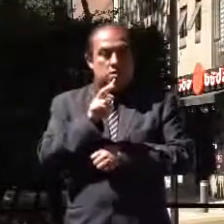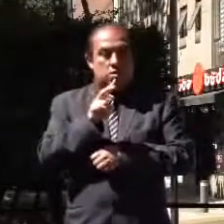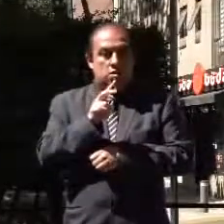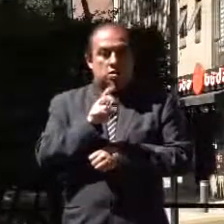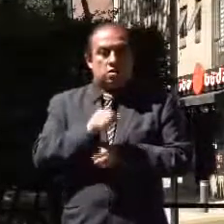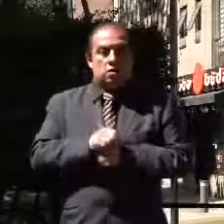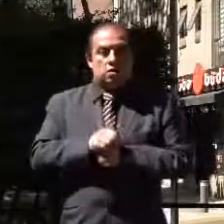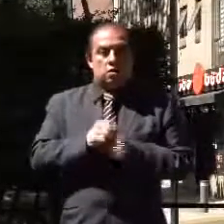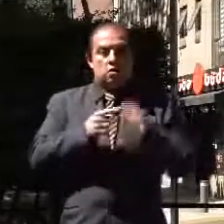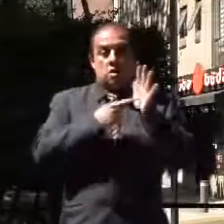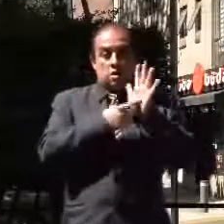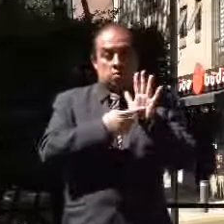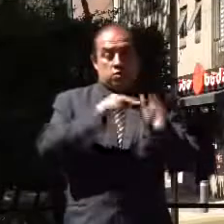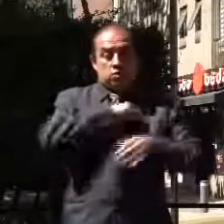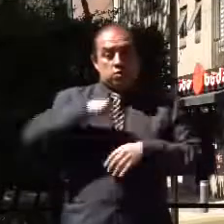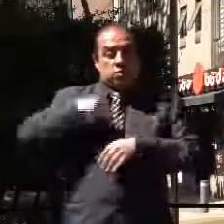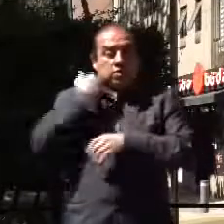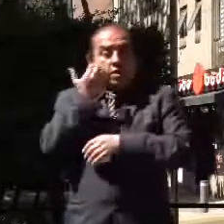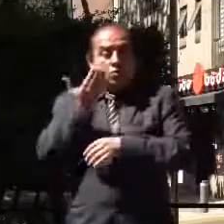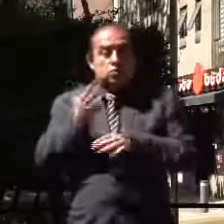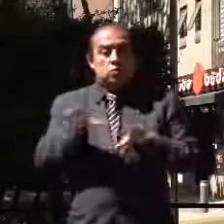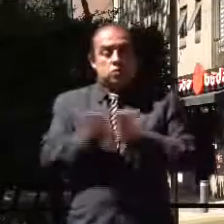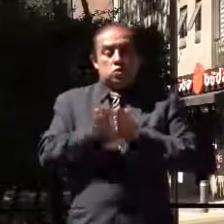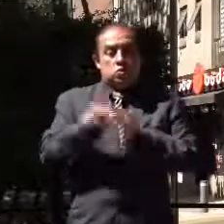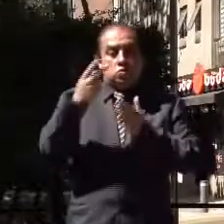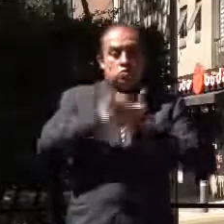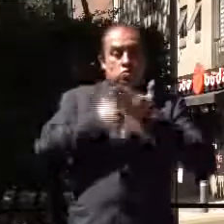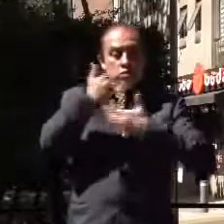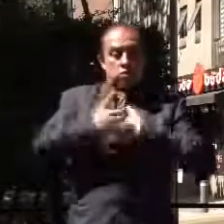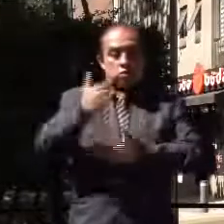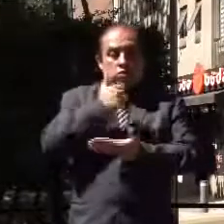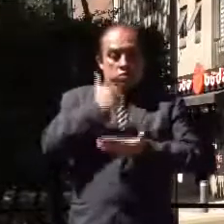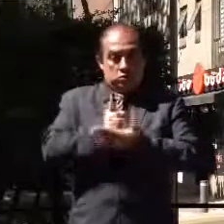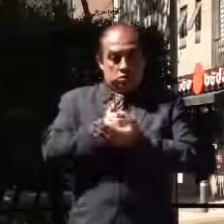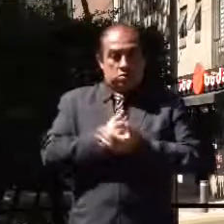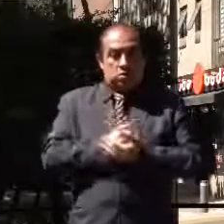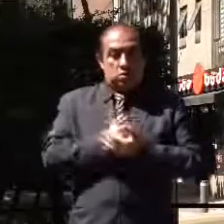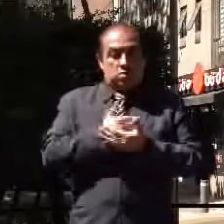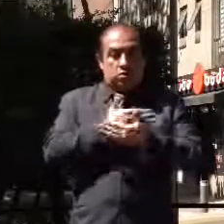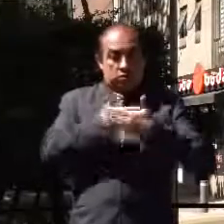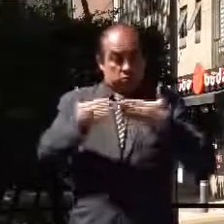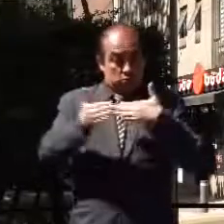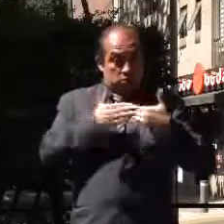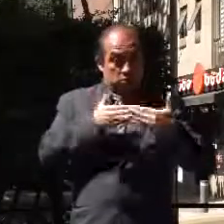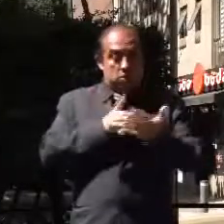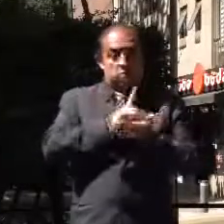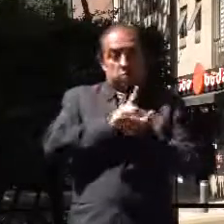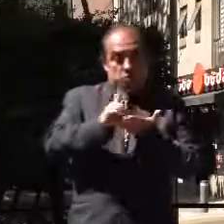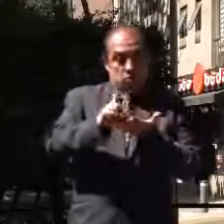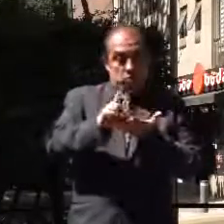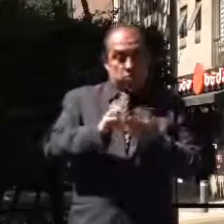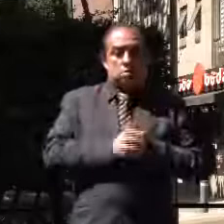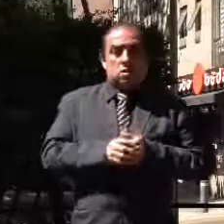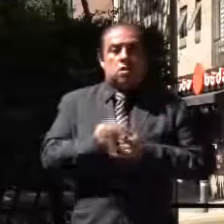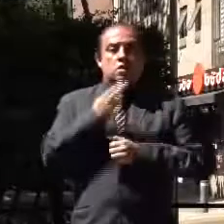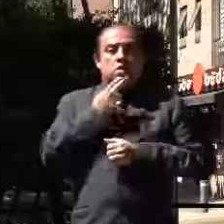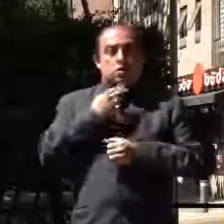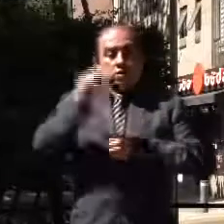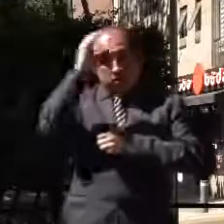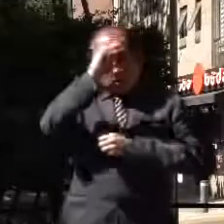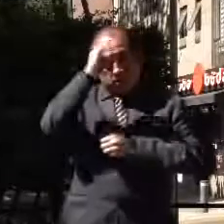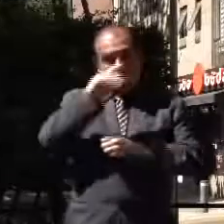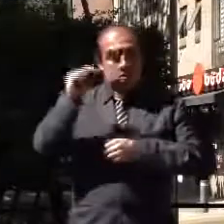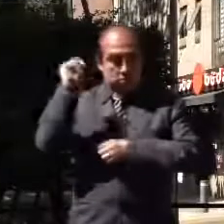nosotros queremos como proyecto de ciudad: innovación y derechos. La utilización de la ciencia,